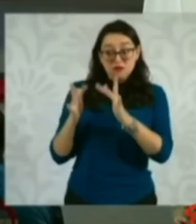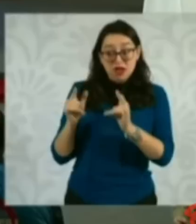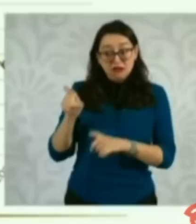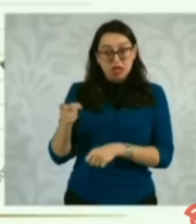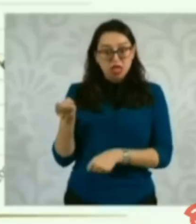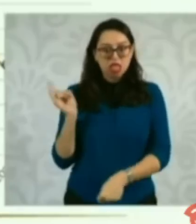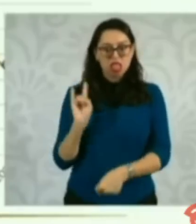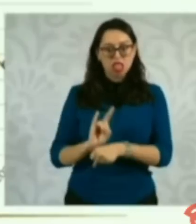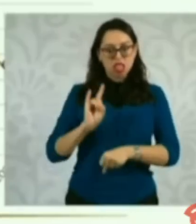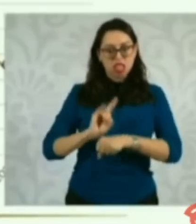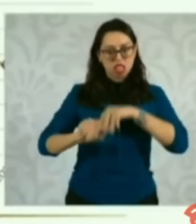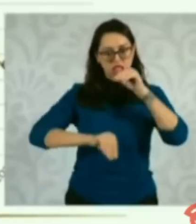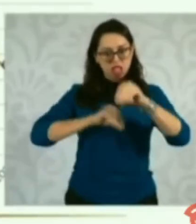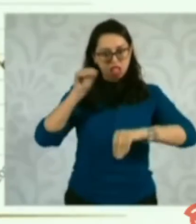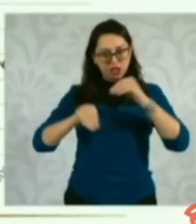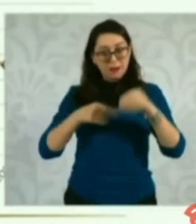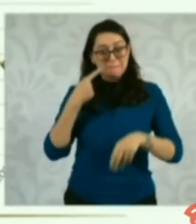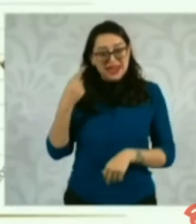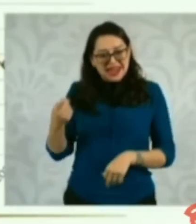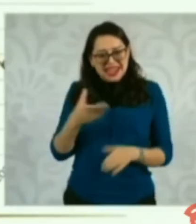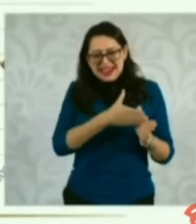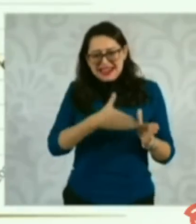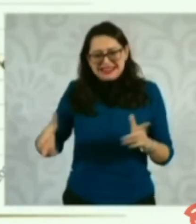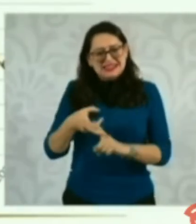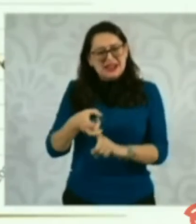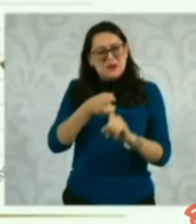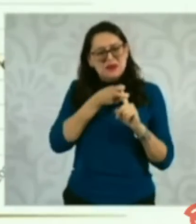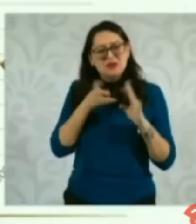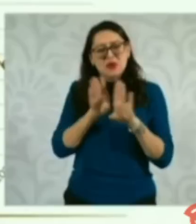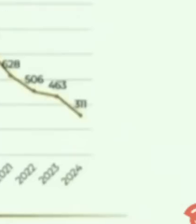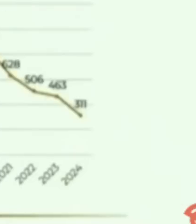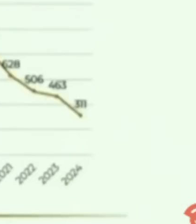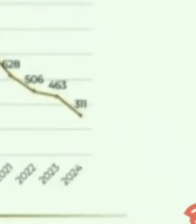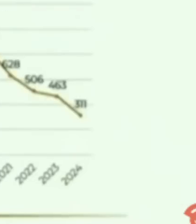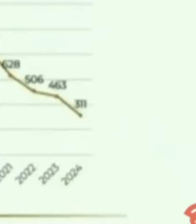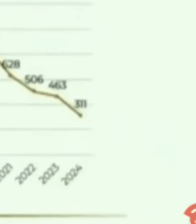Vean nada más la gráfica de secuestros del periodo de Felipe Calderón,